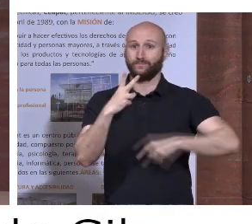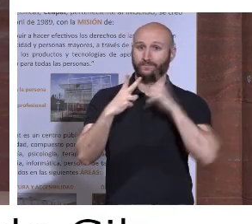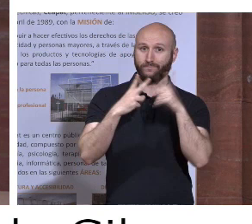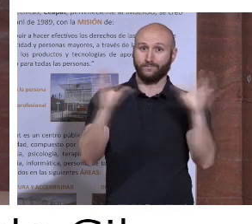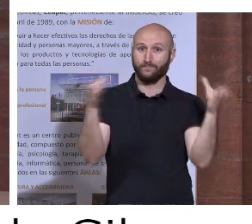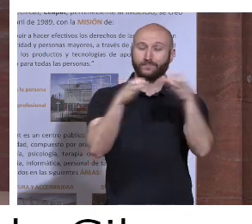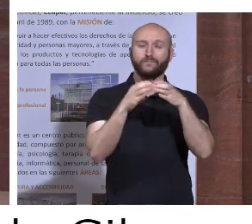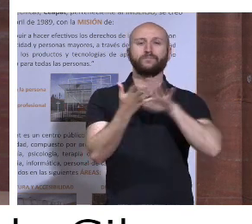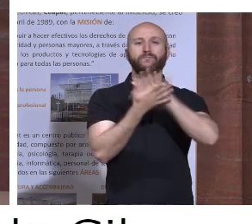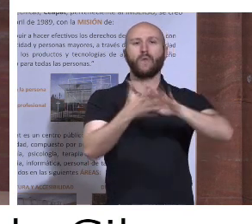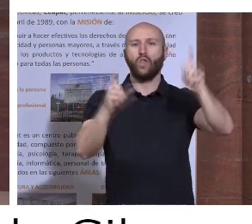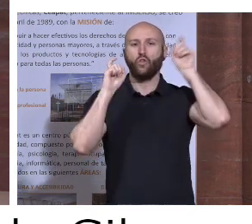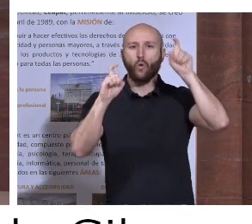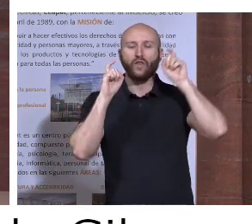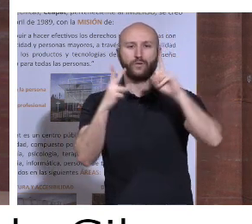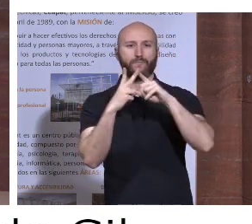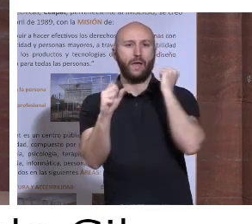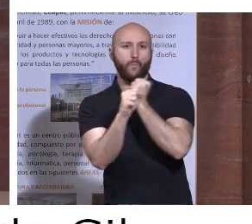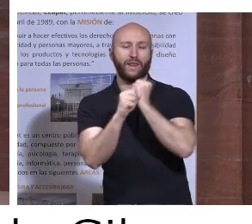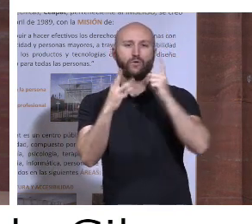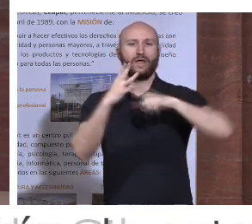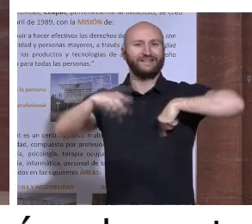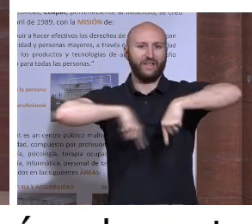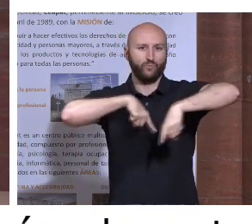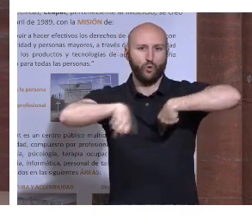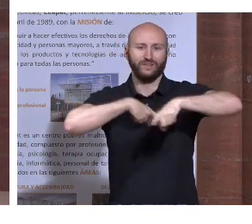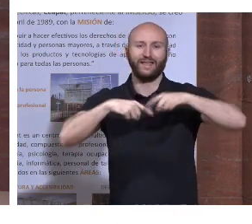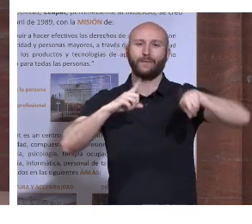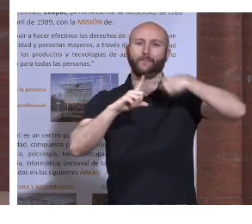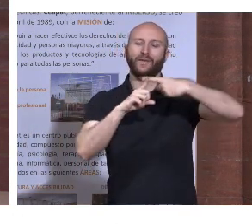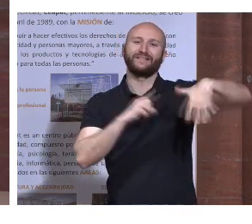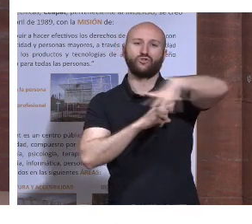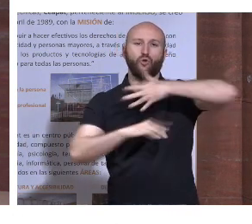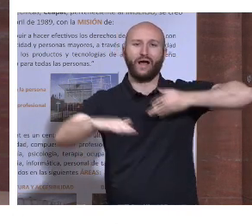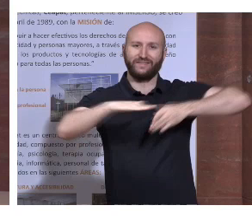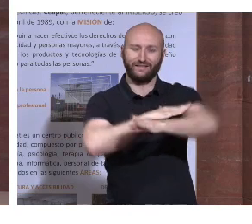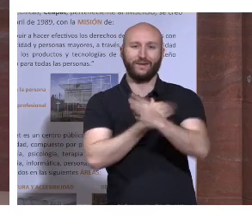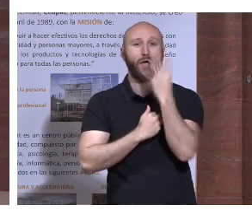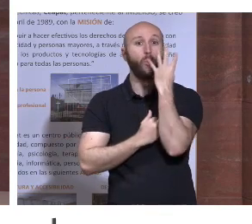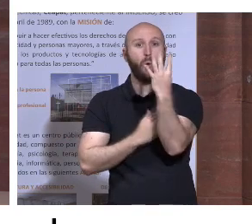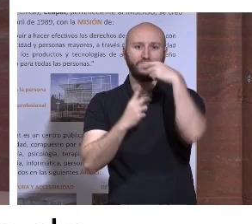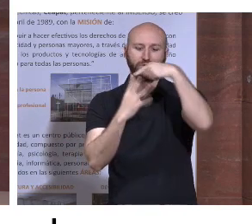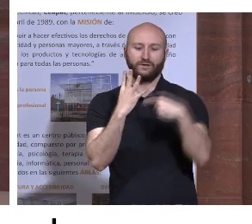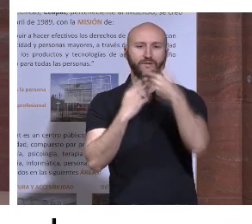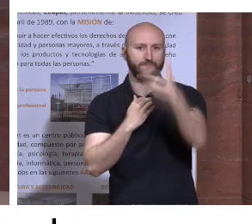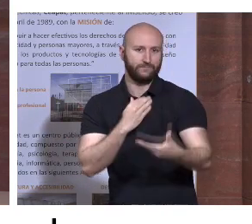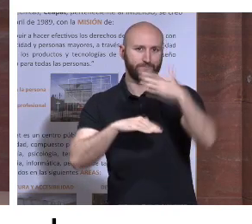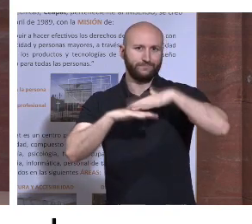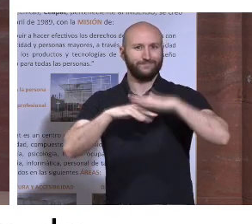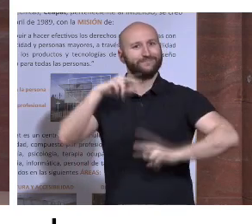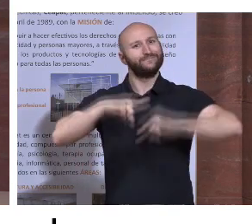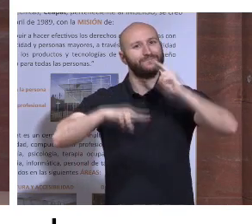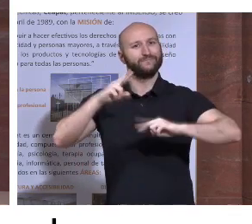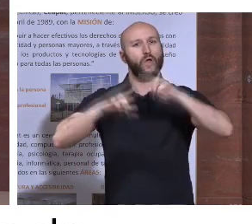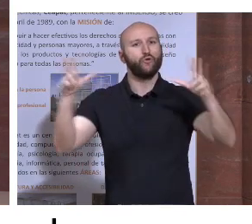de educación, empleo, transporte y entornos accesibles, como cuatro grandes áreas esenciales para la construcción de una